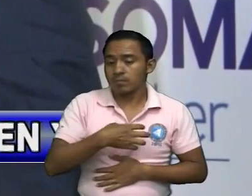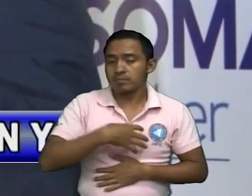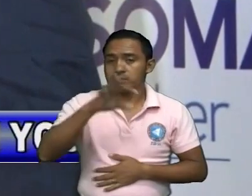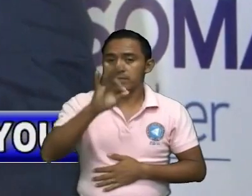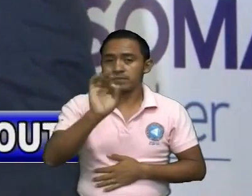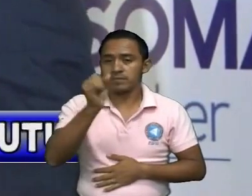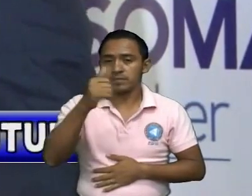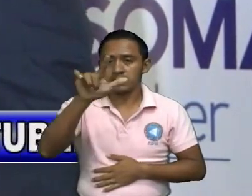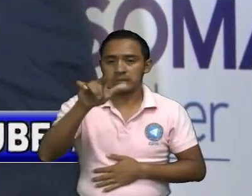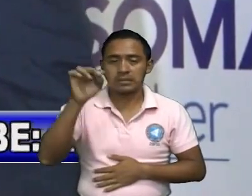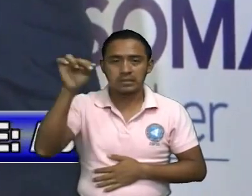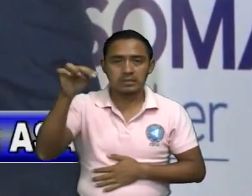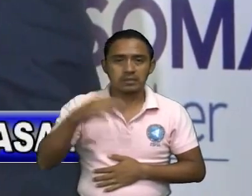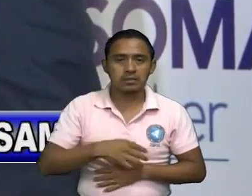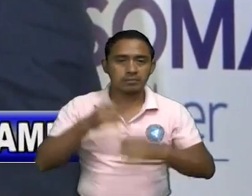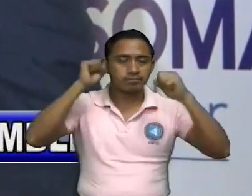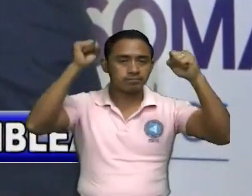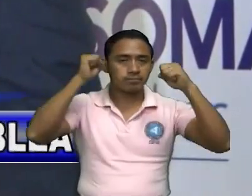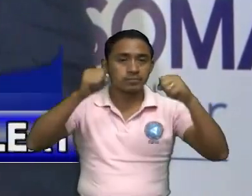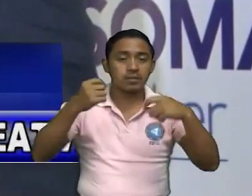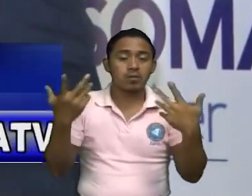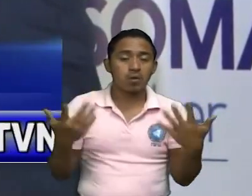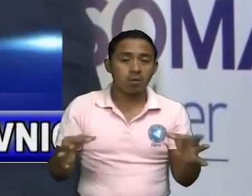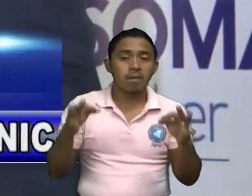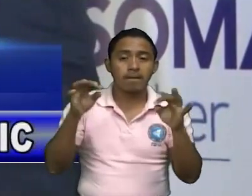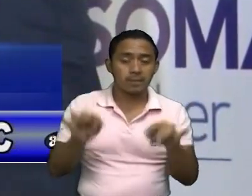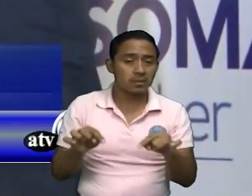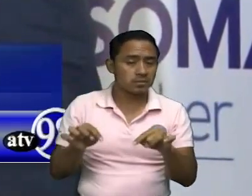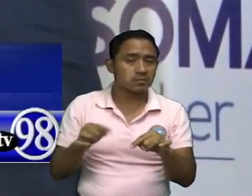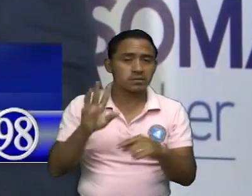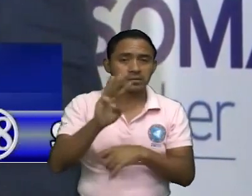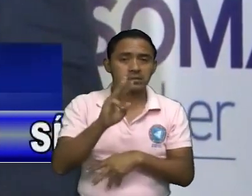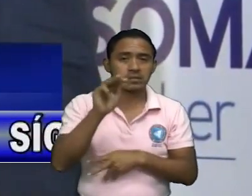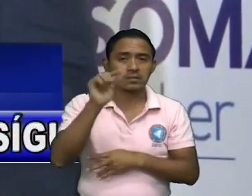el voto duro a favor en las circunstancias actuales,